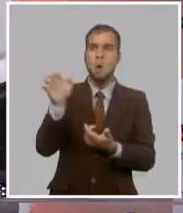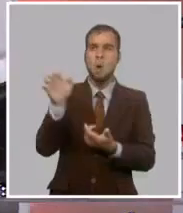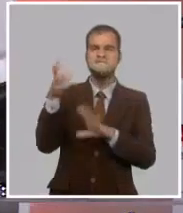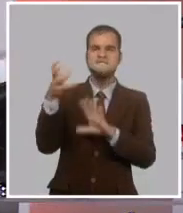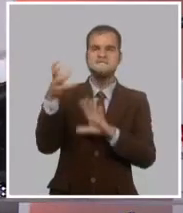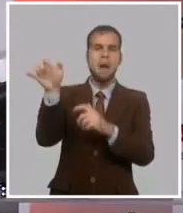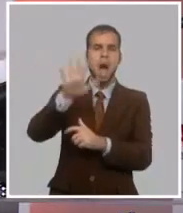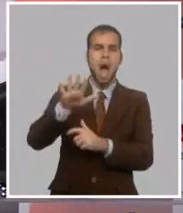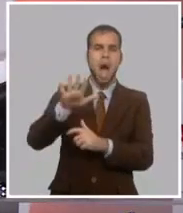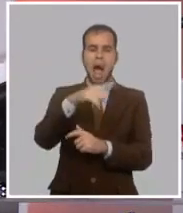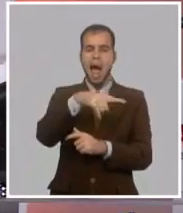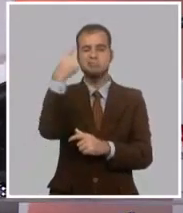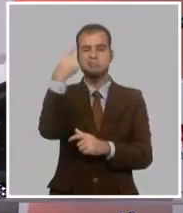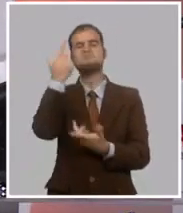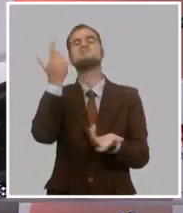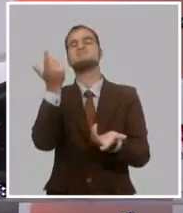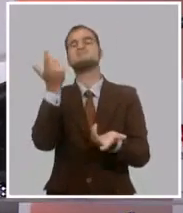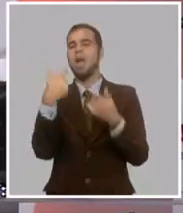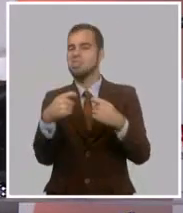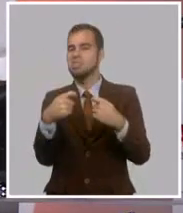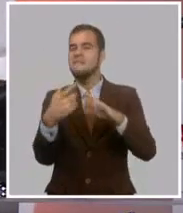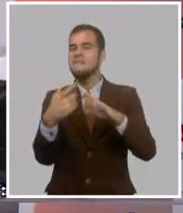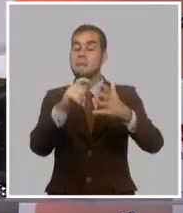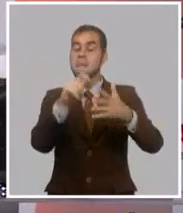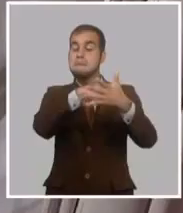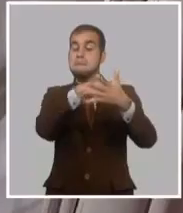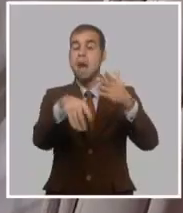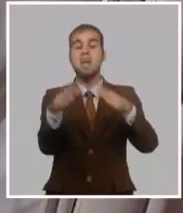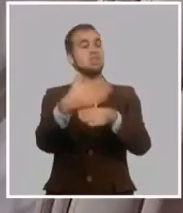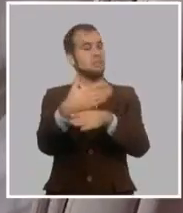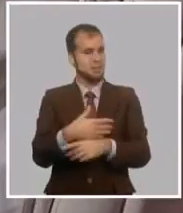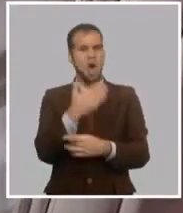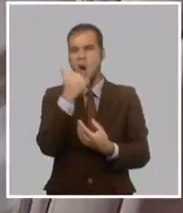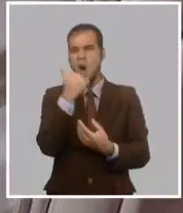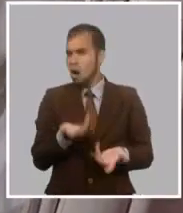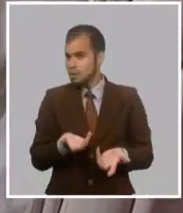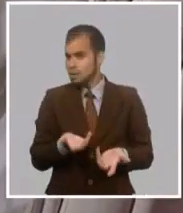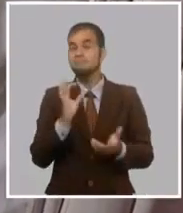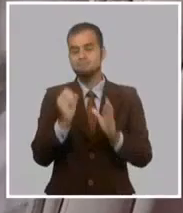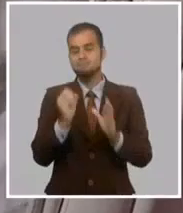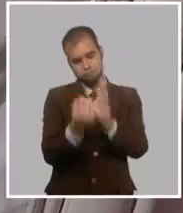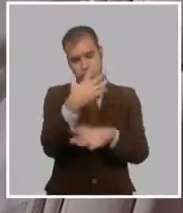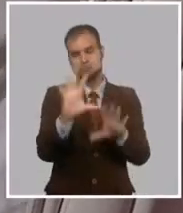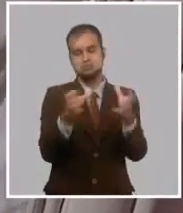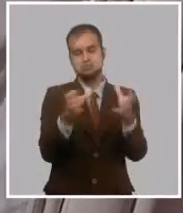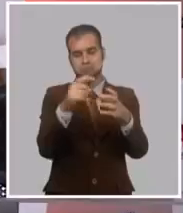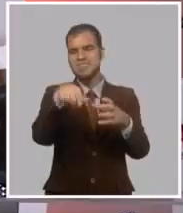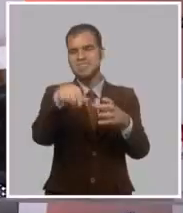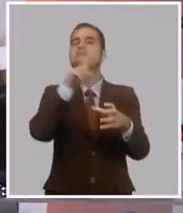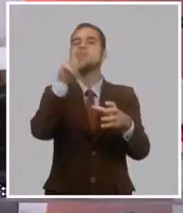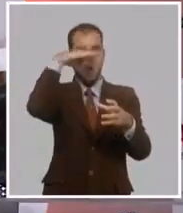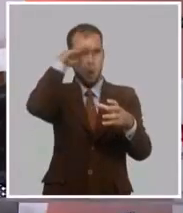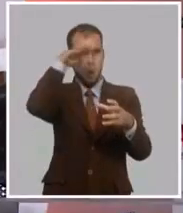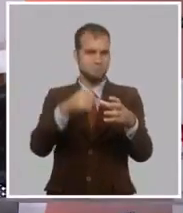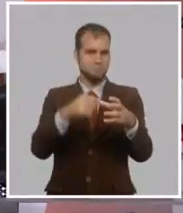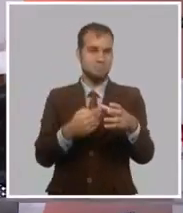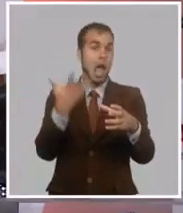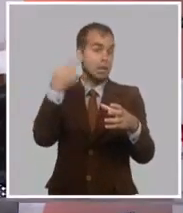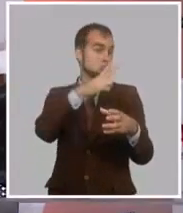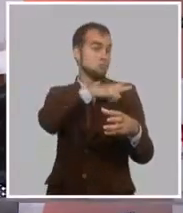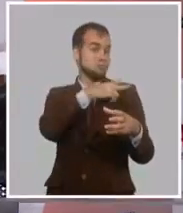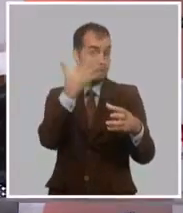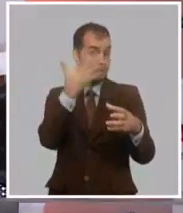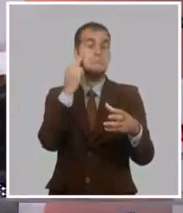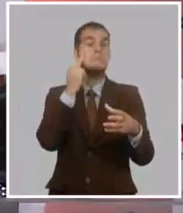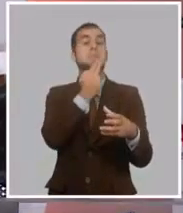que encontrar un mecanismo diferente. Y ese mecanismo fue el Partido Revolucionario Cubano, que como se ha dicho varias veces por